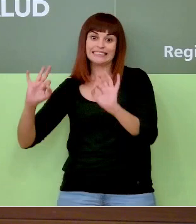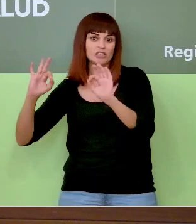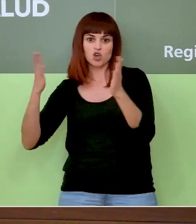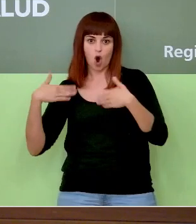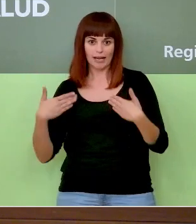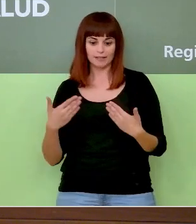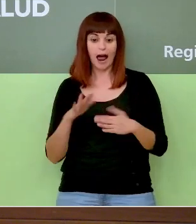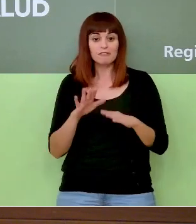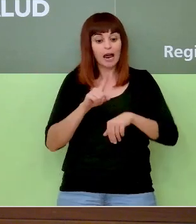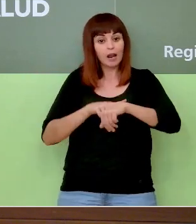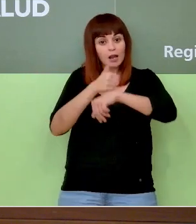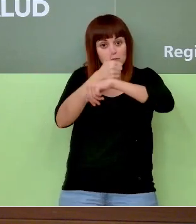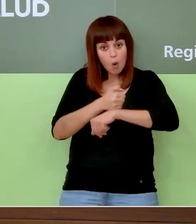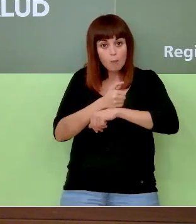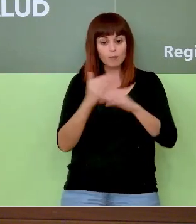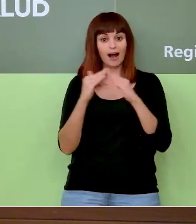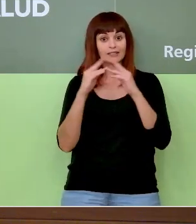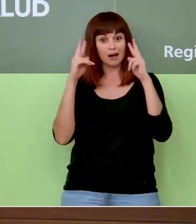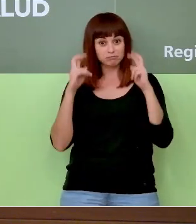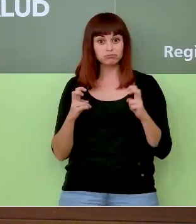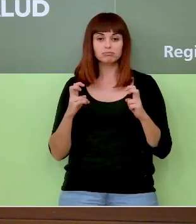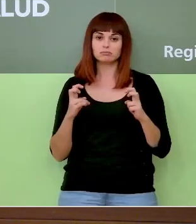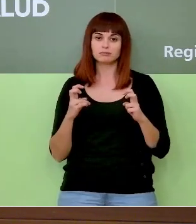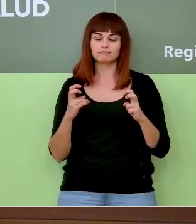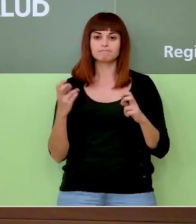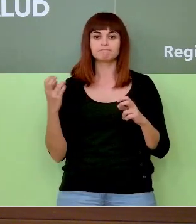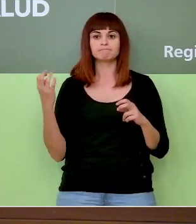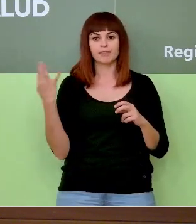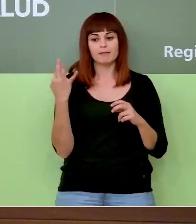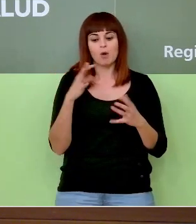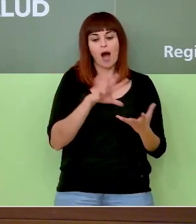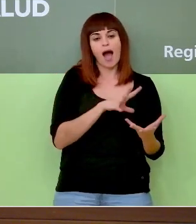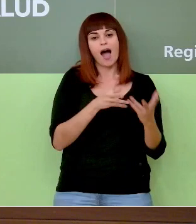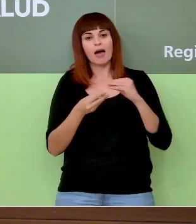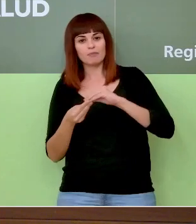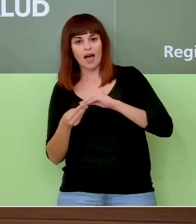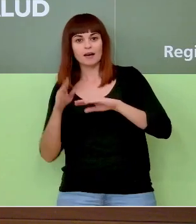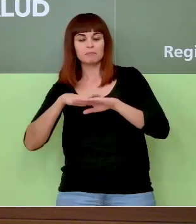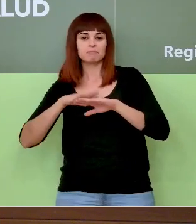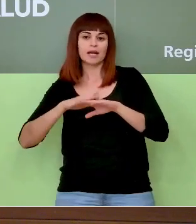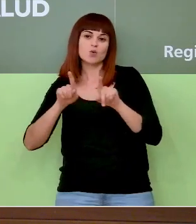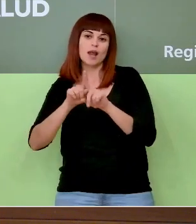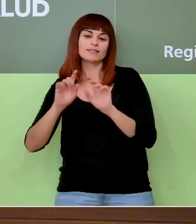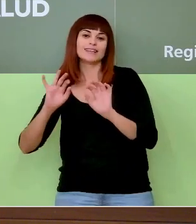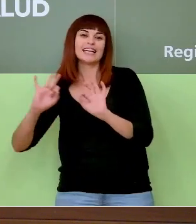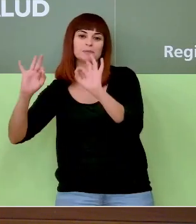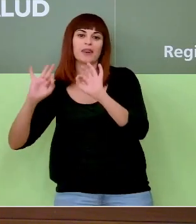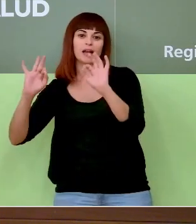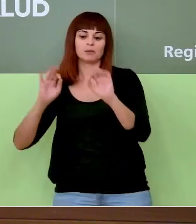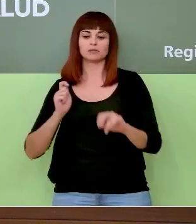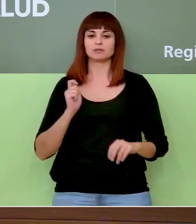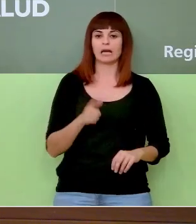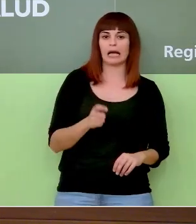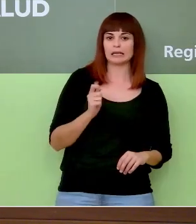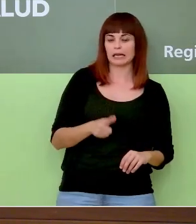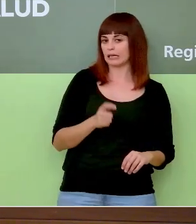queda, las medidas que establezcan salvoconducto se tiene que arbitrar para que sean excepcionales, no habituales, con